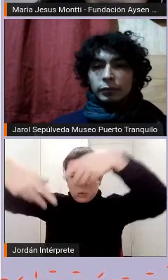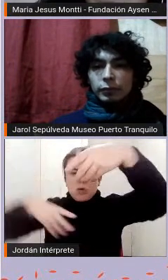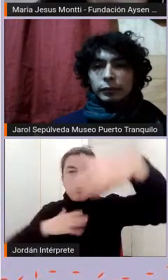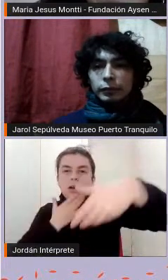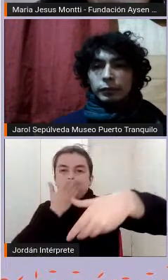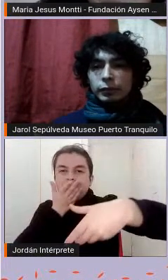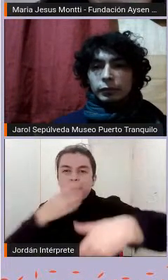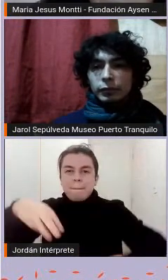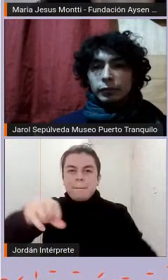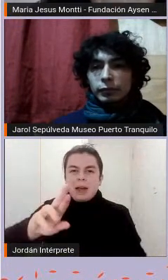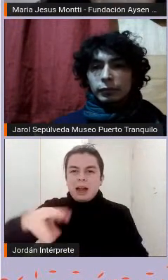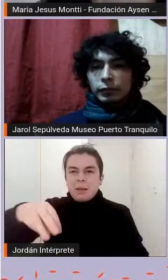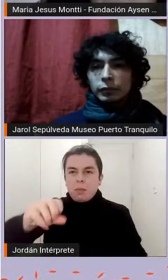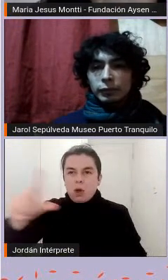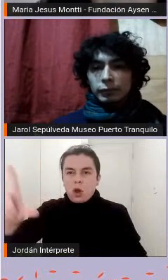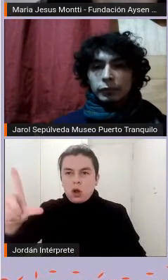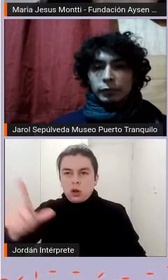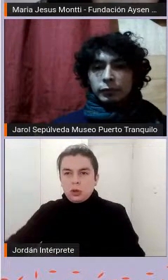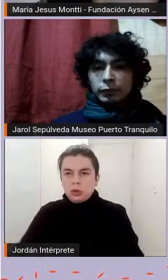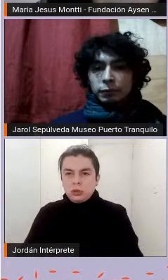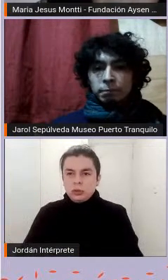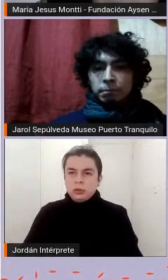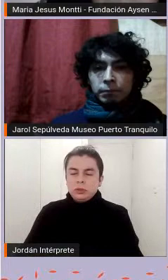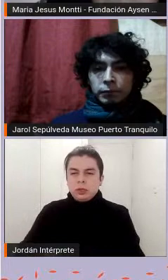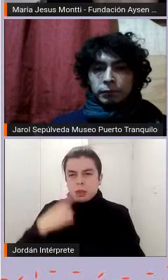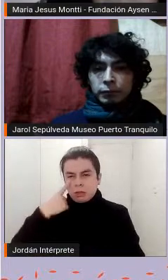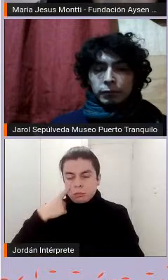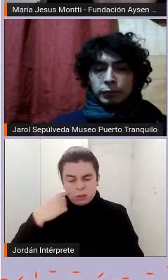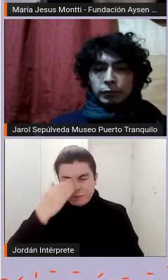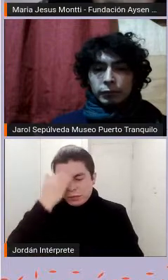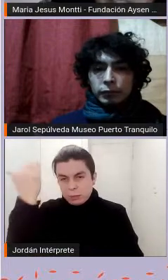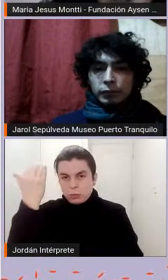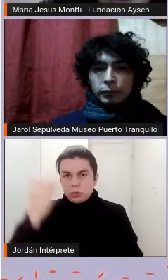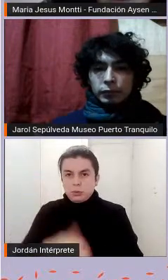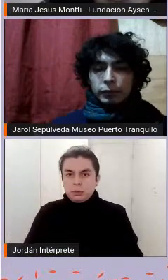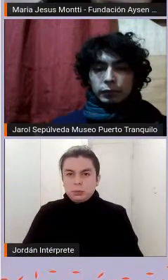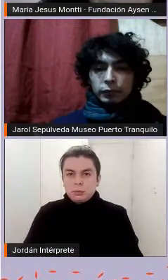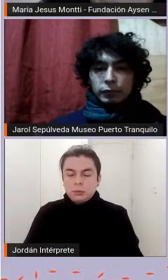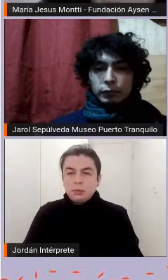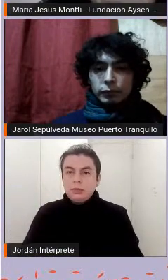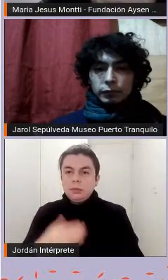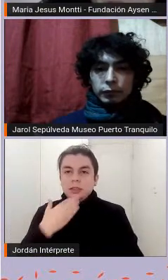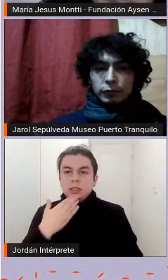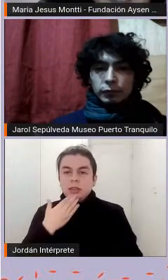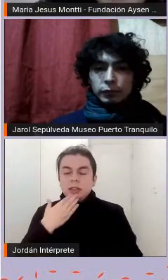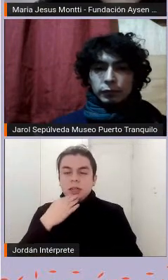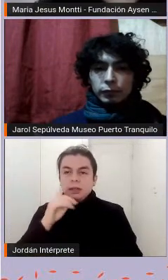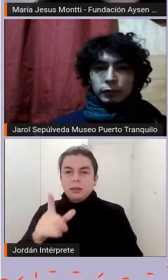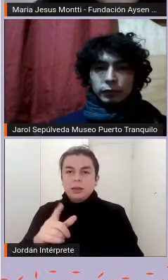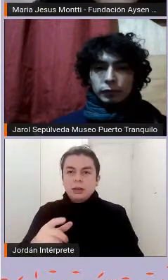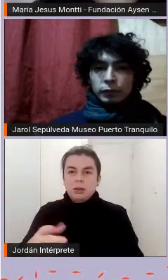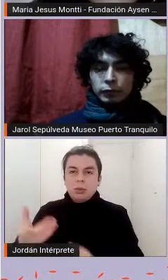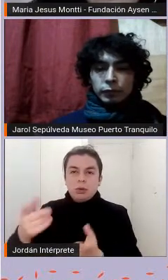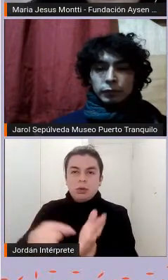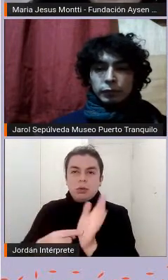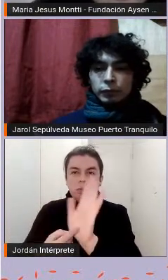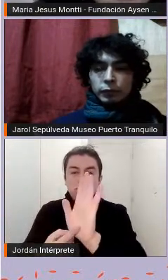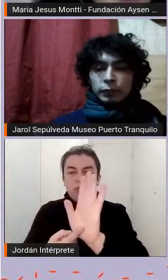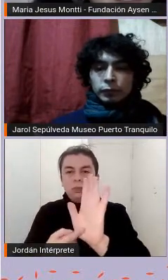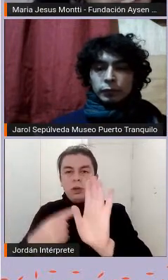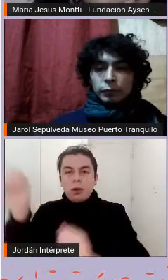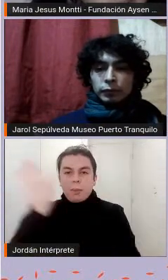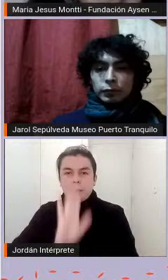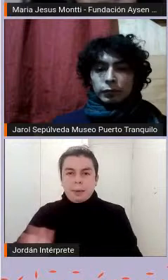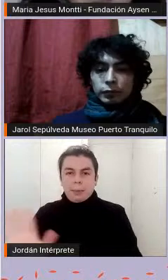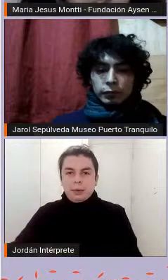El Istmo de Ofqui. Y acá también un mapa del lugar que les comento. Bueno, ¿y